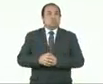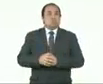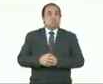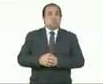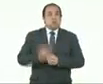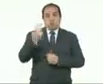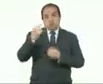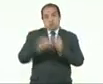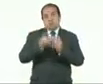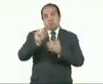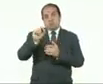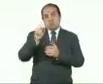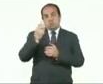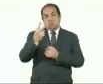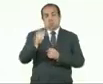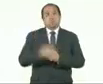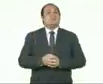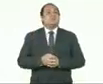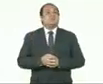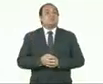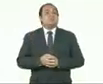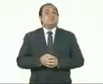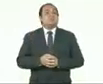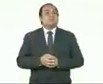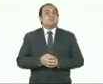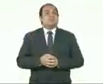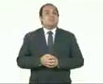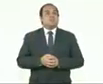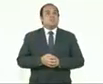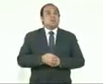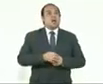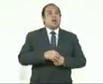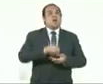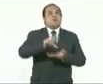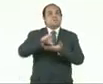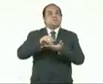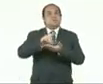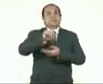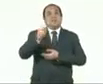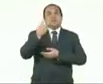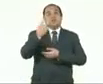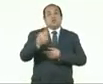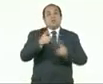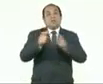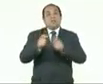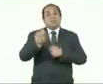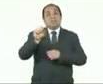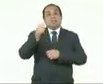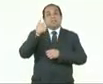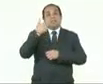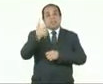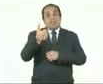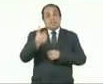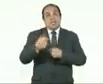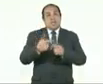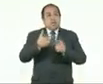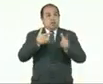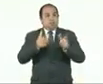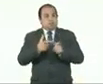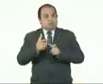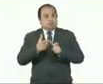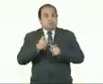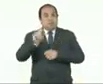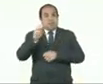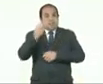año se han recabado 102 armas, 66 cortas, 23 largas y